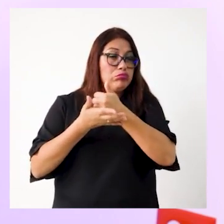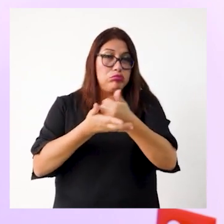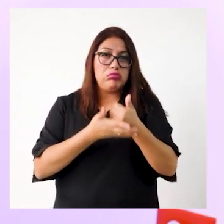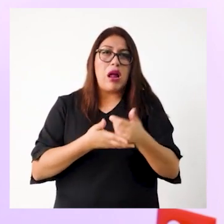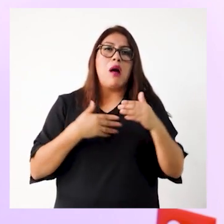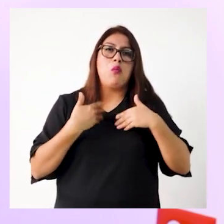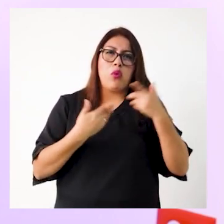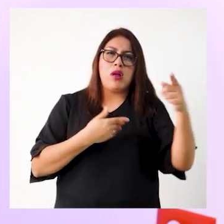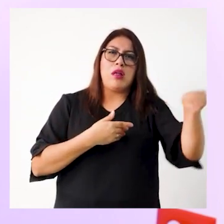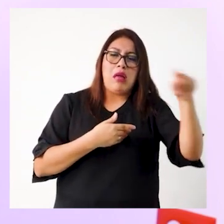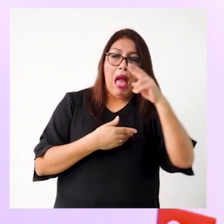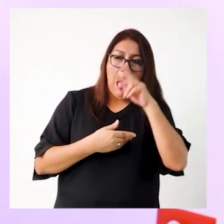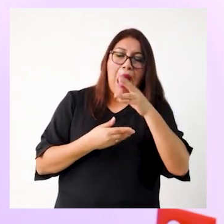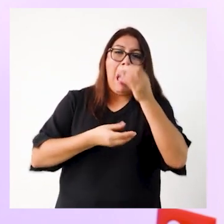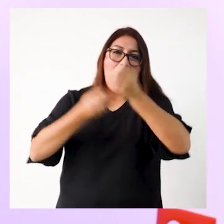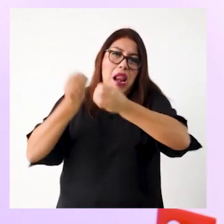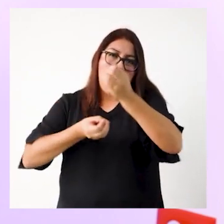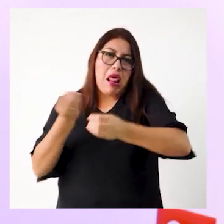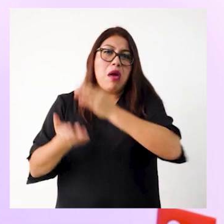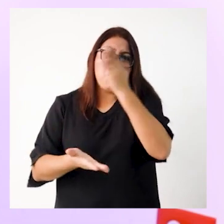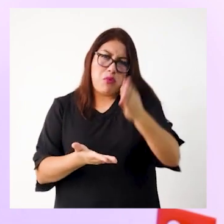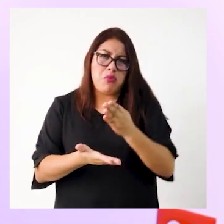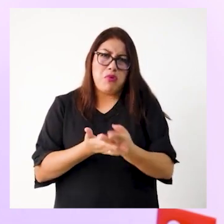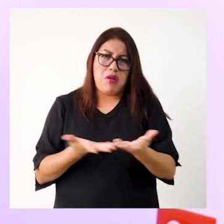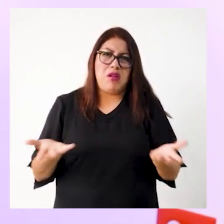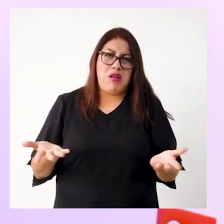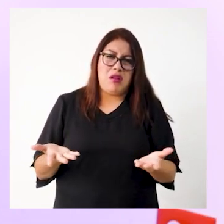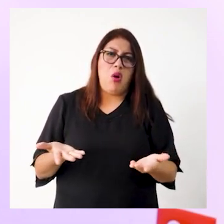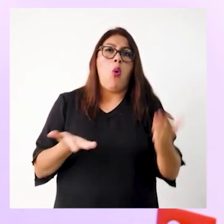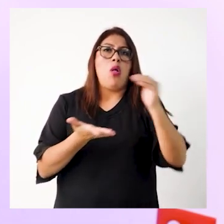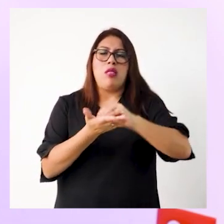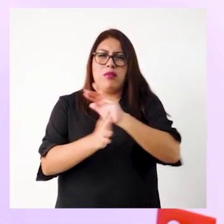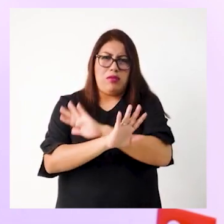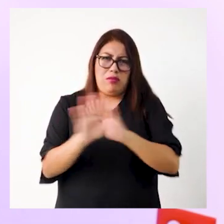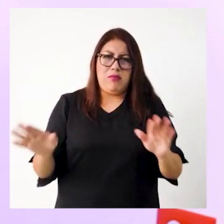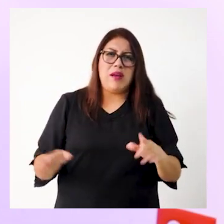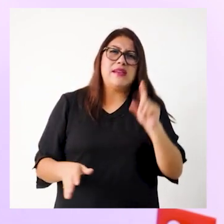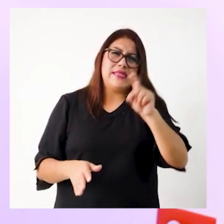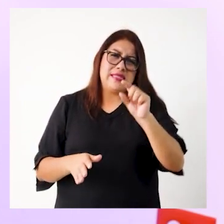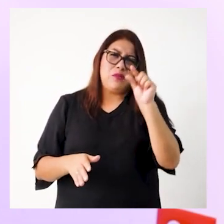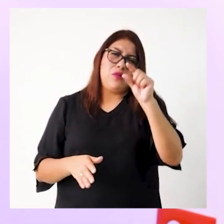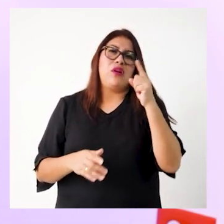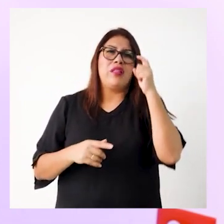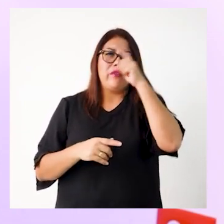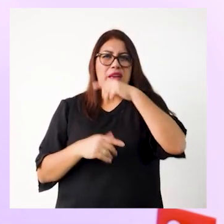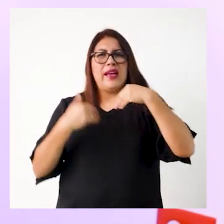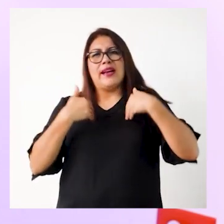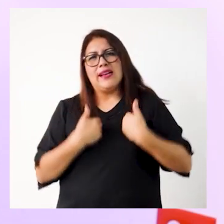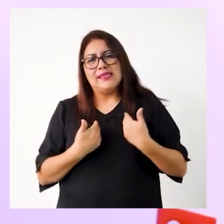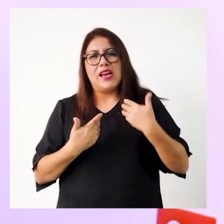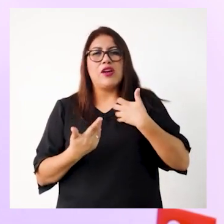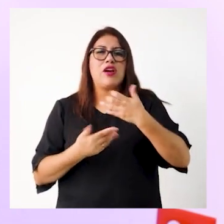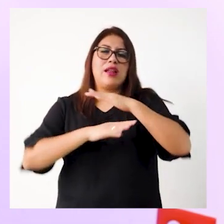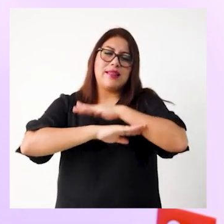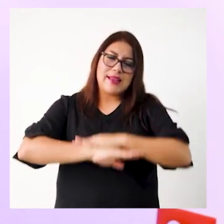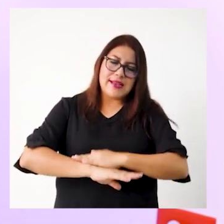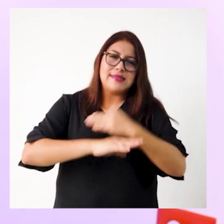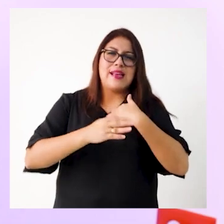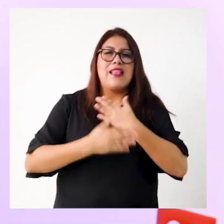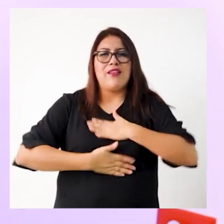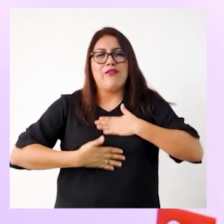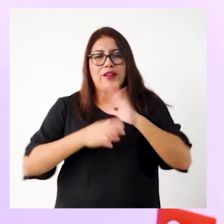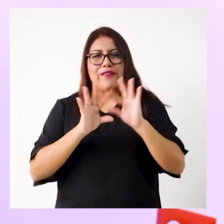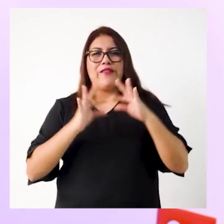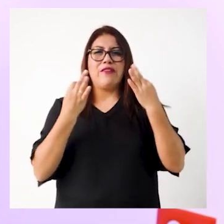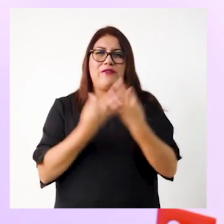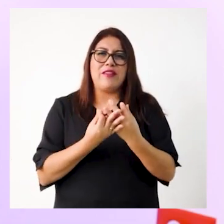que la situación se corrija y no se repitan estas tropelías. Por eso yo sé que puede ser muy cansado, estás un fin de semana con la familia, ¿no? Y quieres